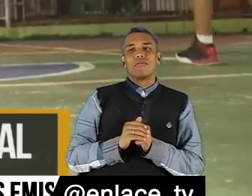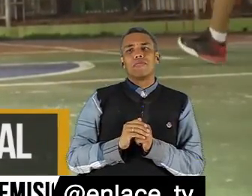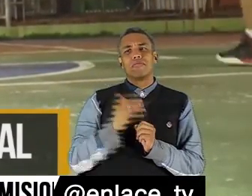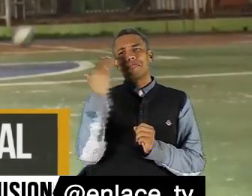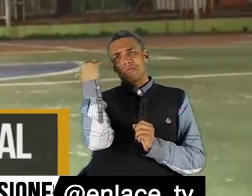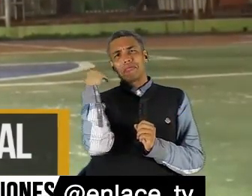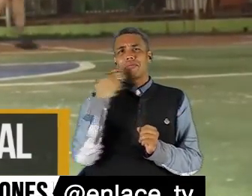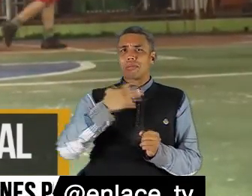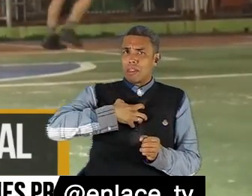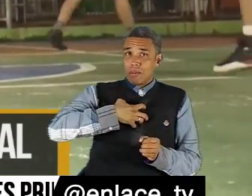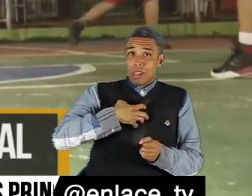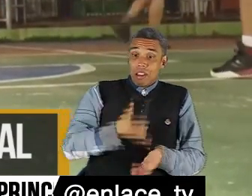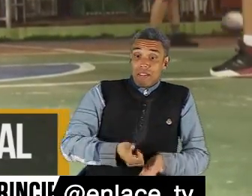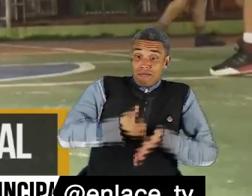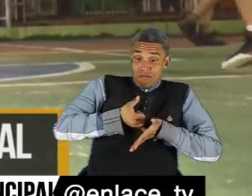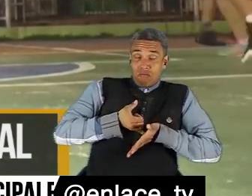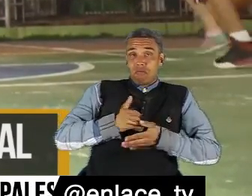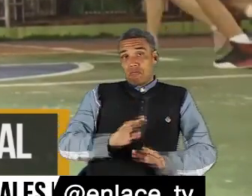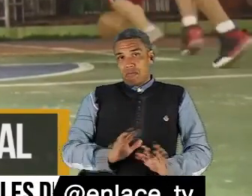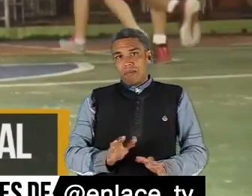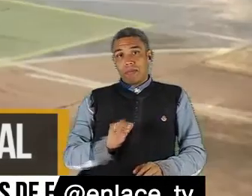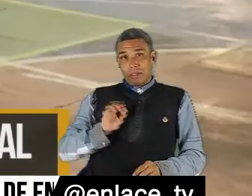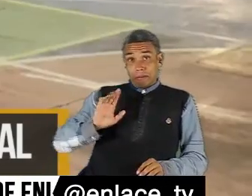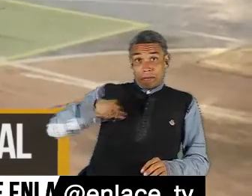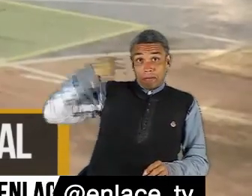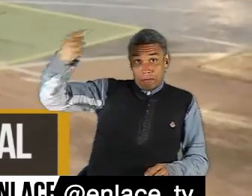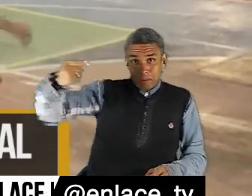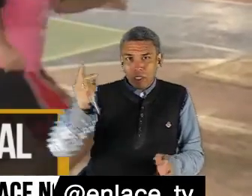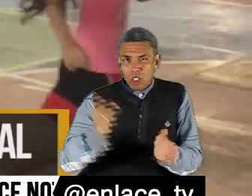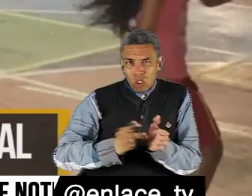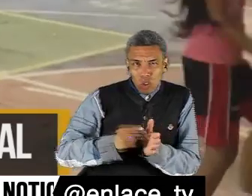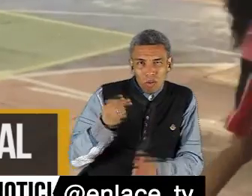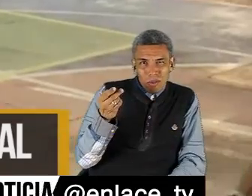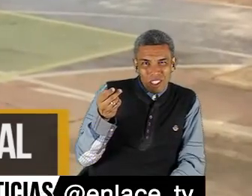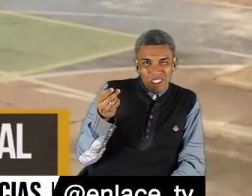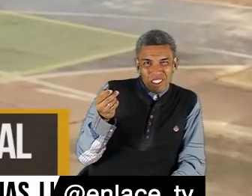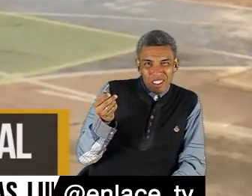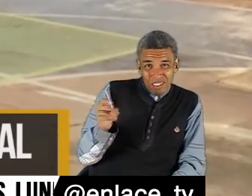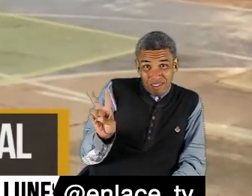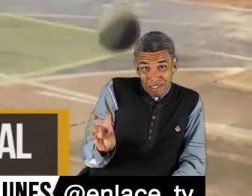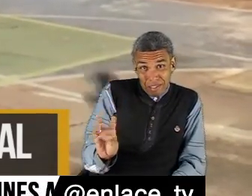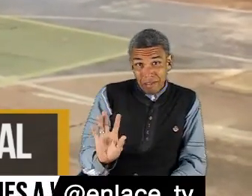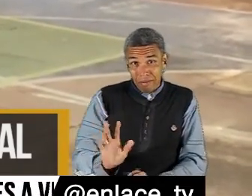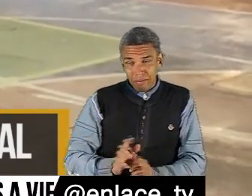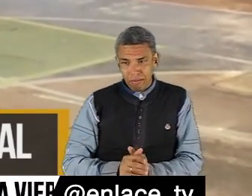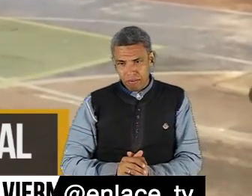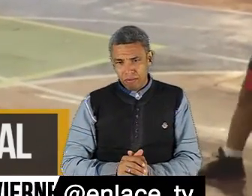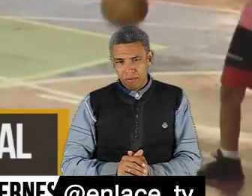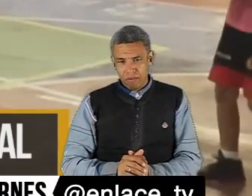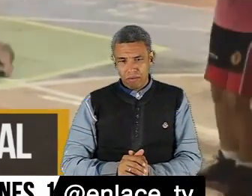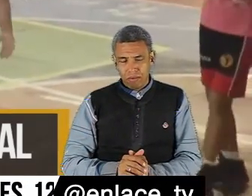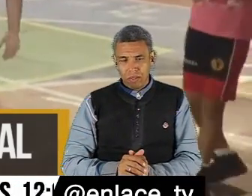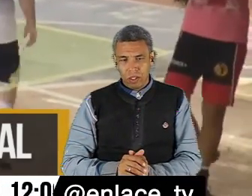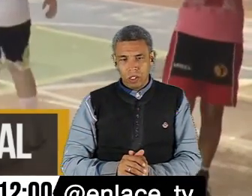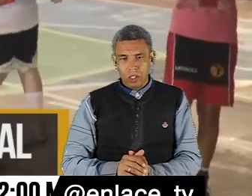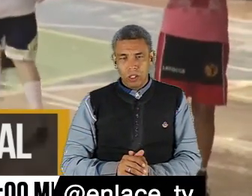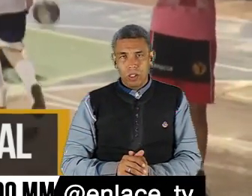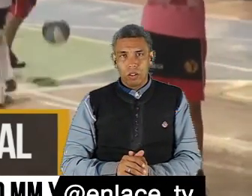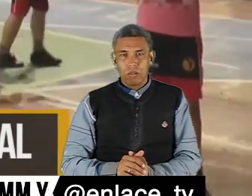el siguiente año participamos en el torneo de 32 horas. También fuimos campeones, principalmente en la categoría mini y